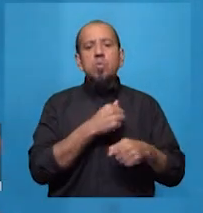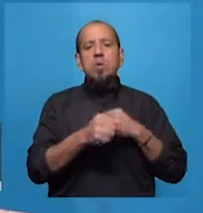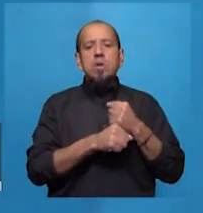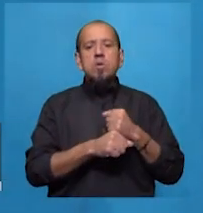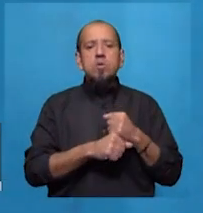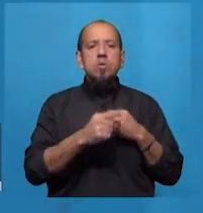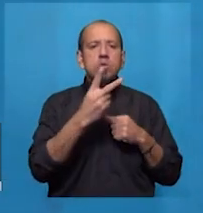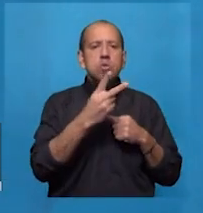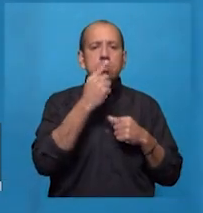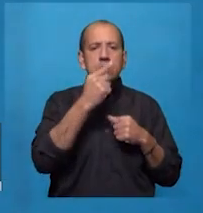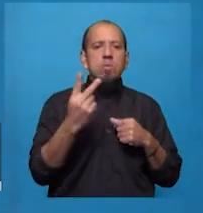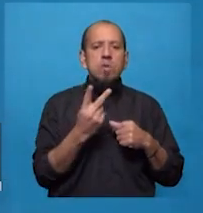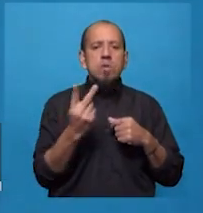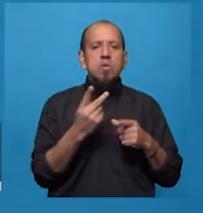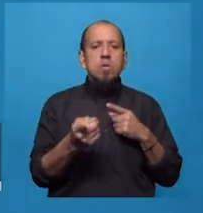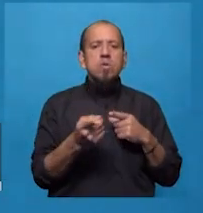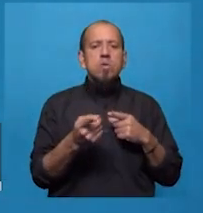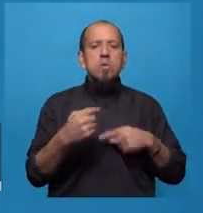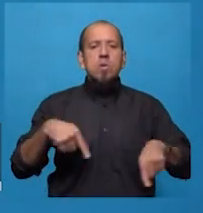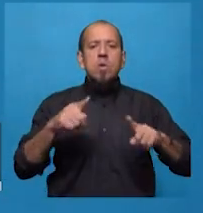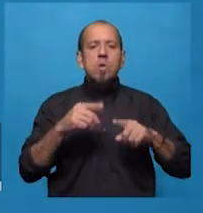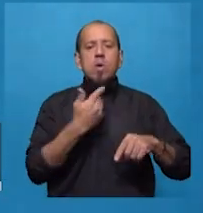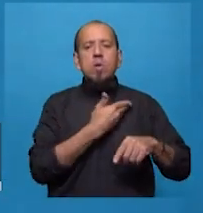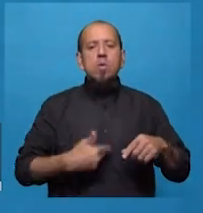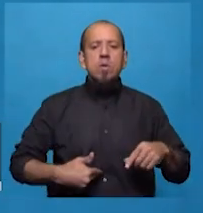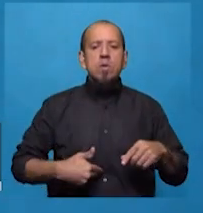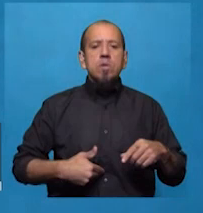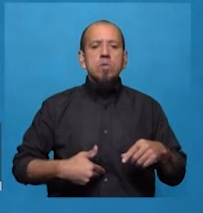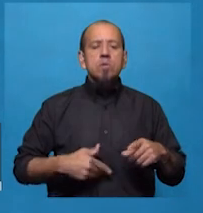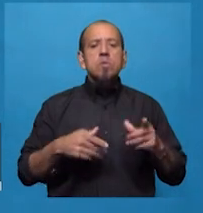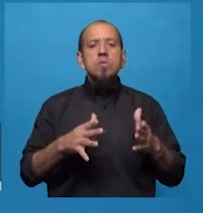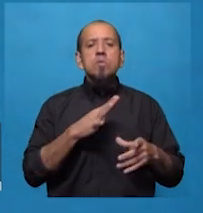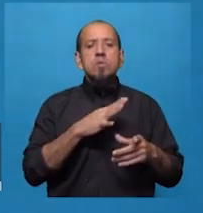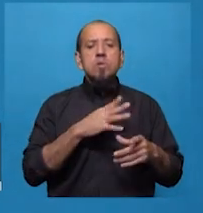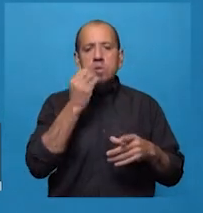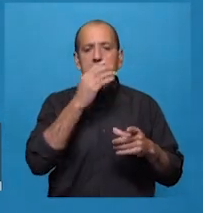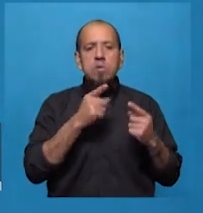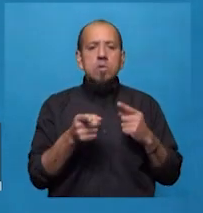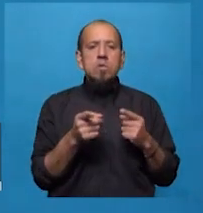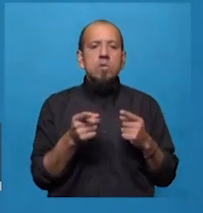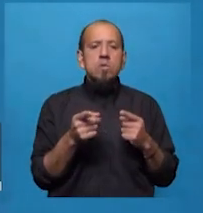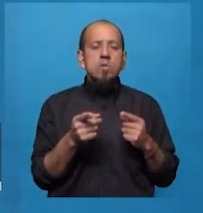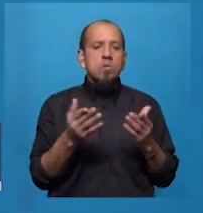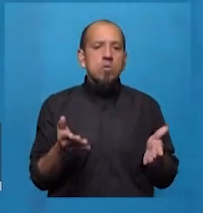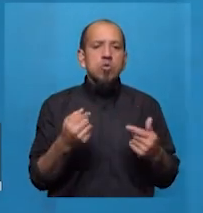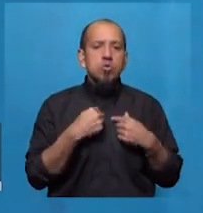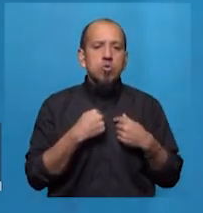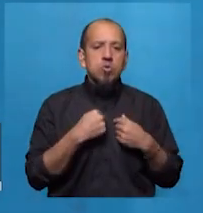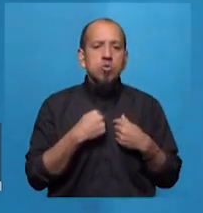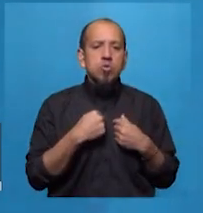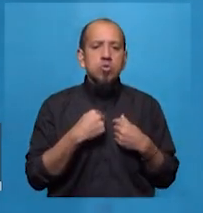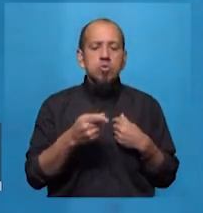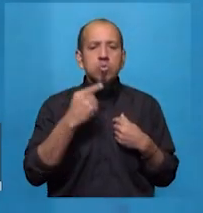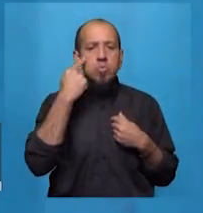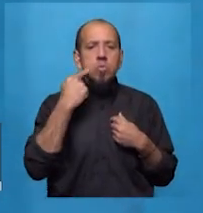como fue el 2022 el caballito de batalla del gobierno ha sido bueno en hurtos y rapiñas estamos mejor a ver nosotros repasamos